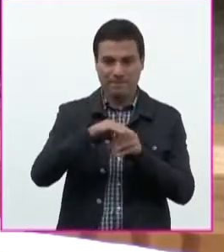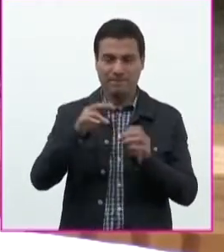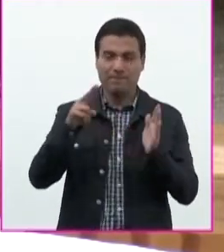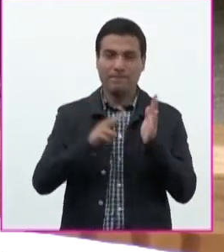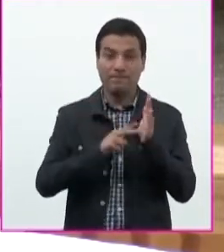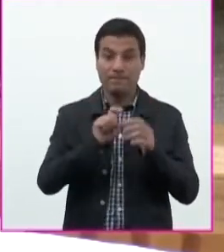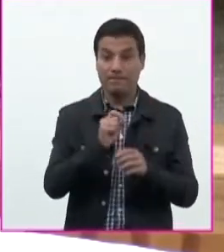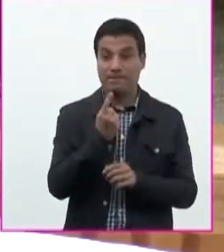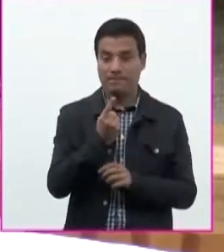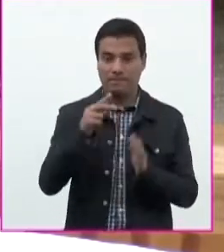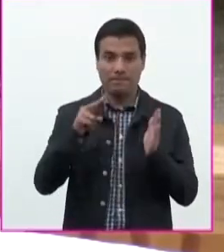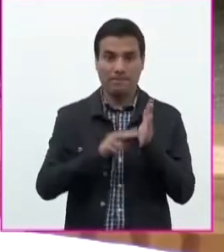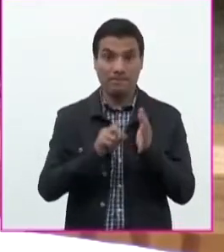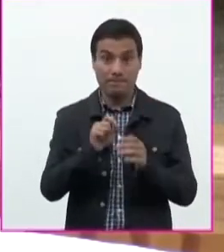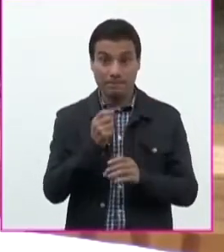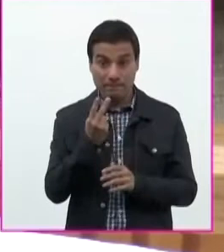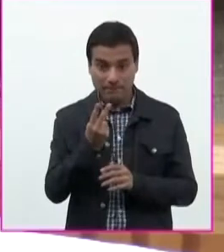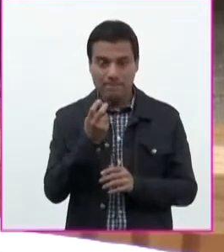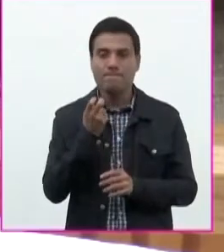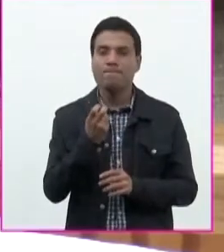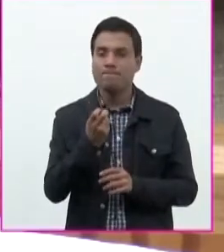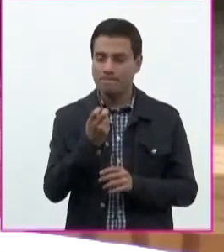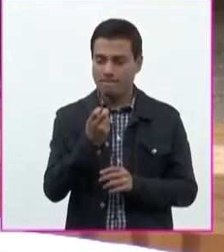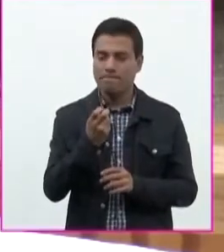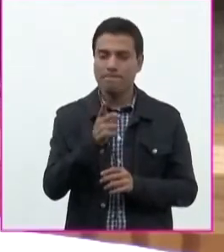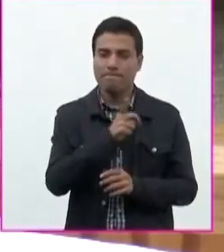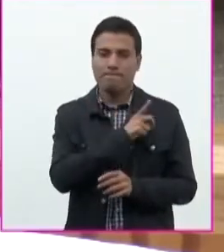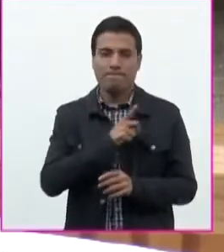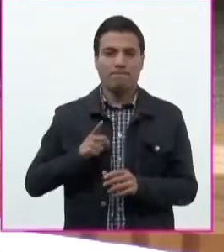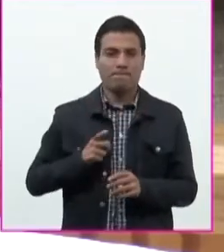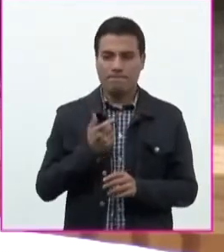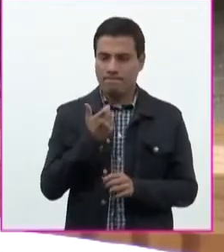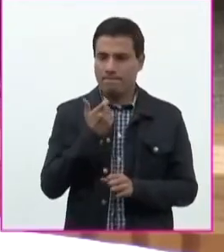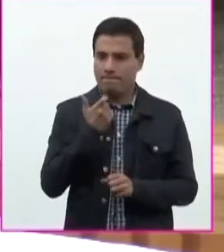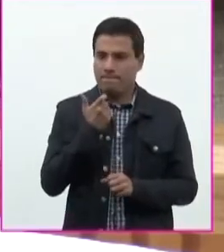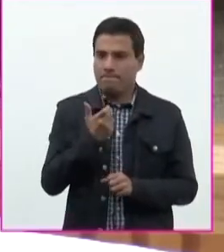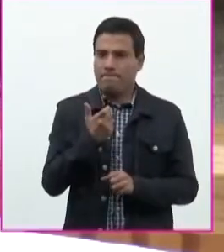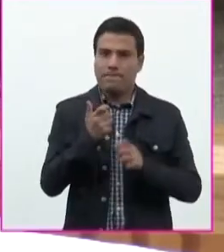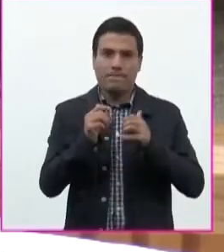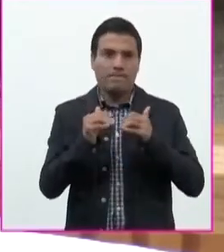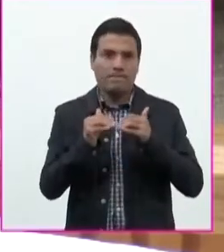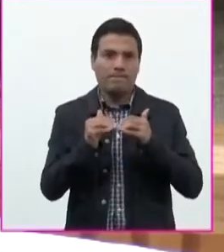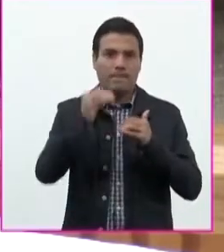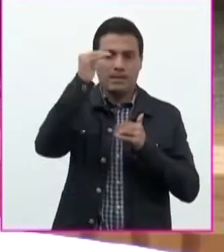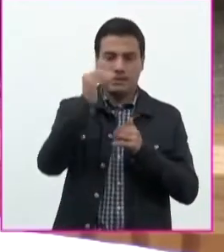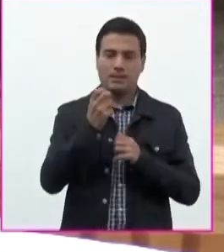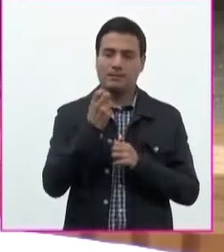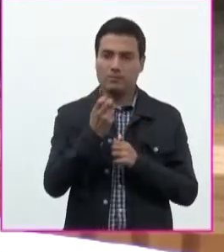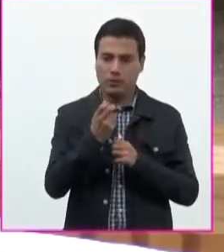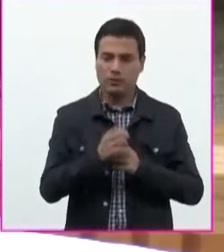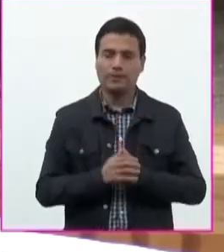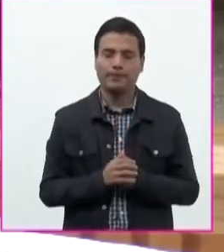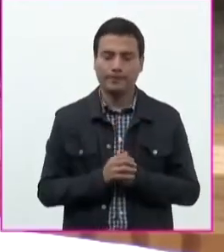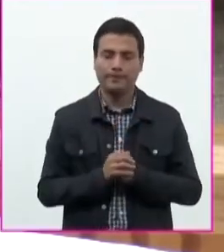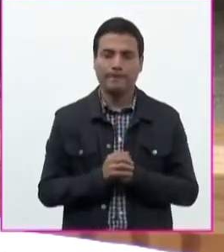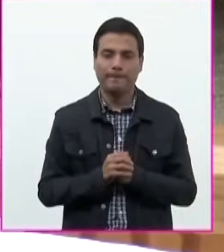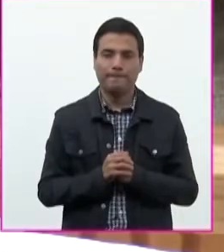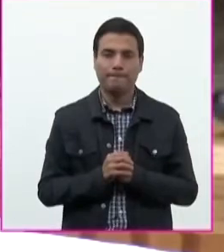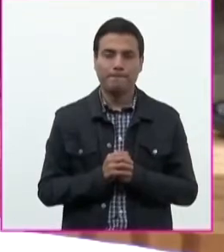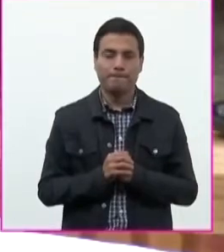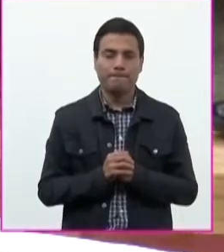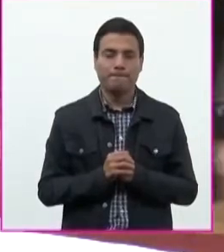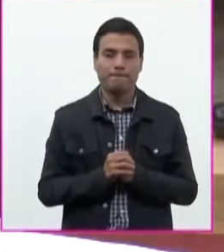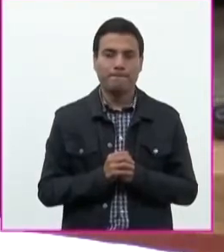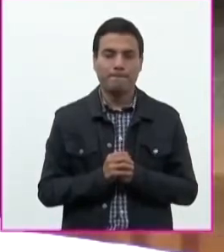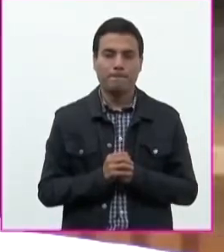hacen de este presupuesto un presupuesto único y por eso la técnica